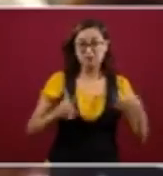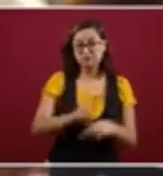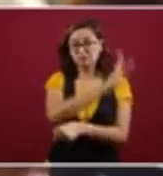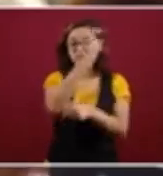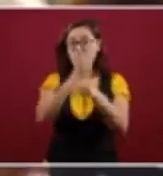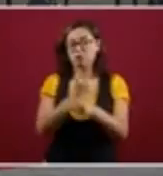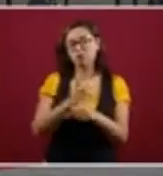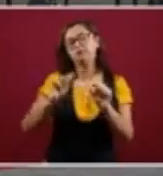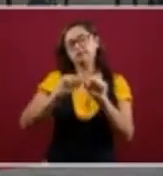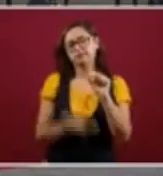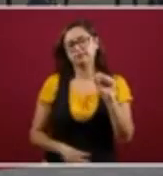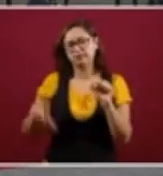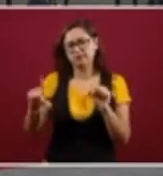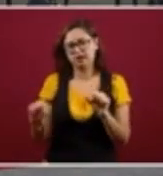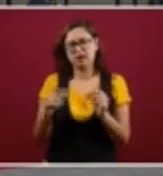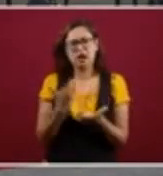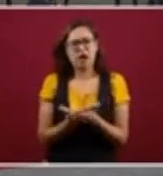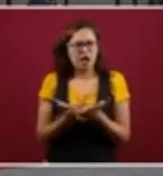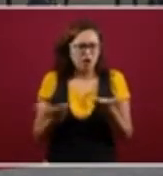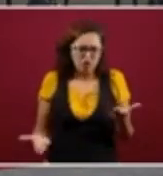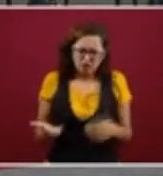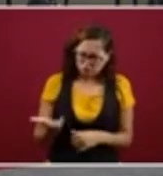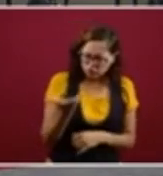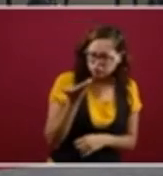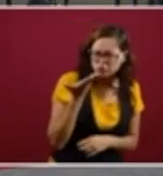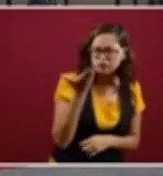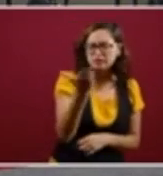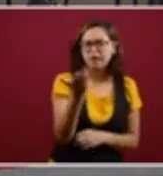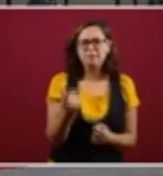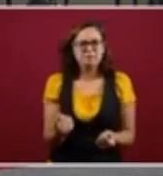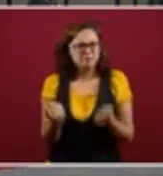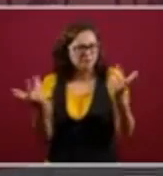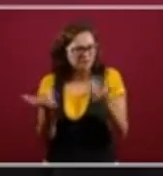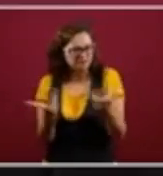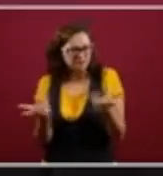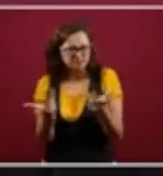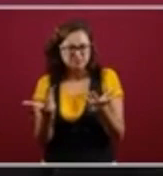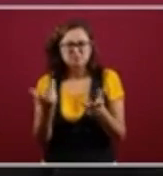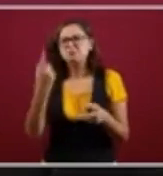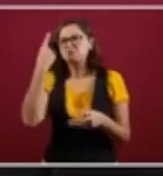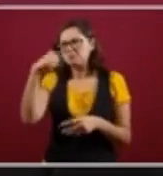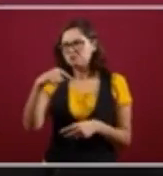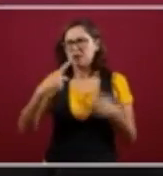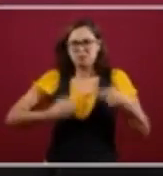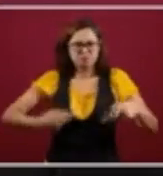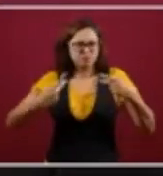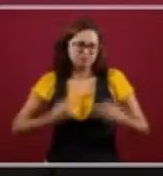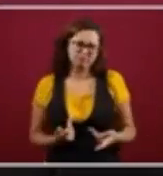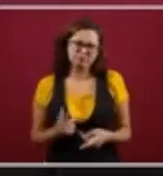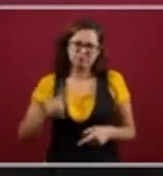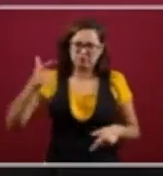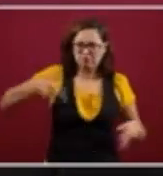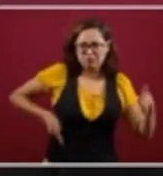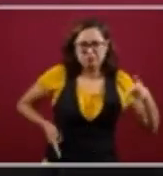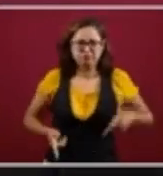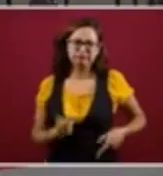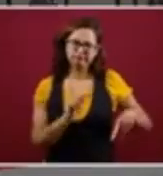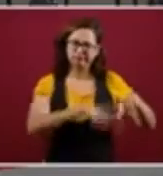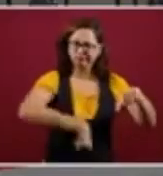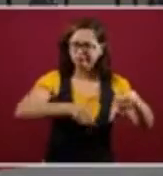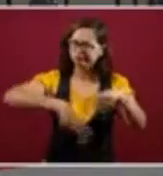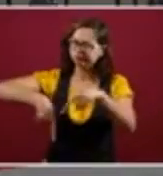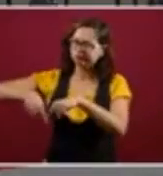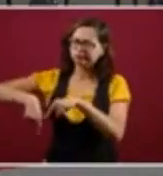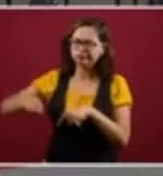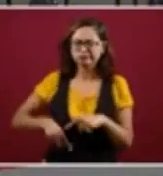acciones piensa ejecutar inmediatamente su gobierno para despistolizar a nuestro pueblo. Esa es mi